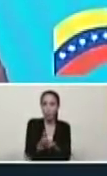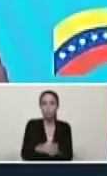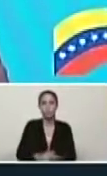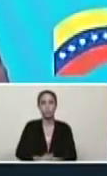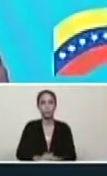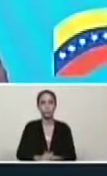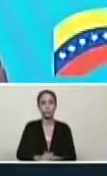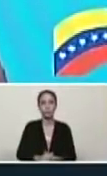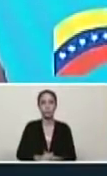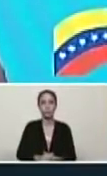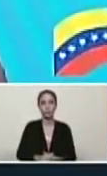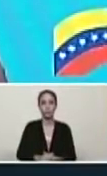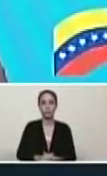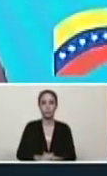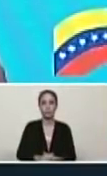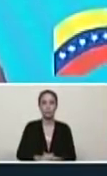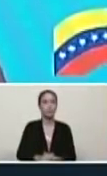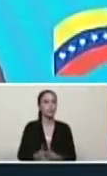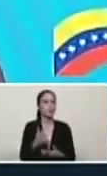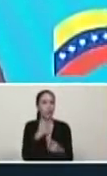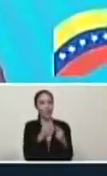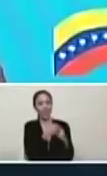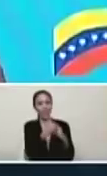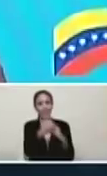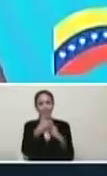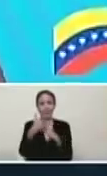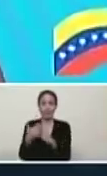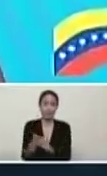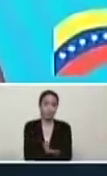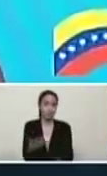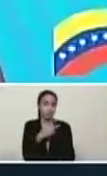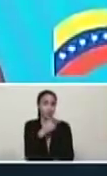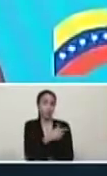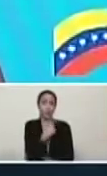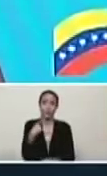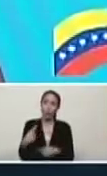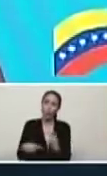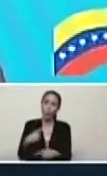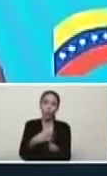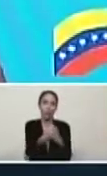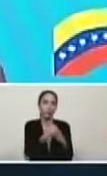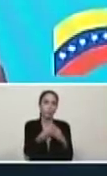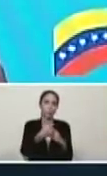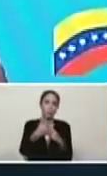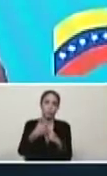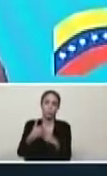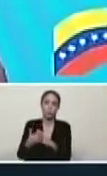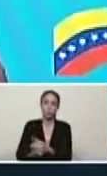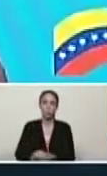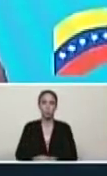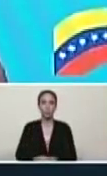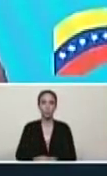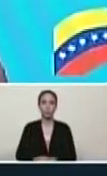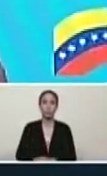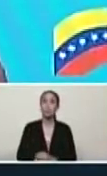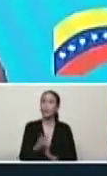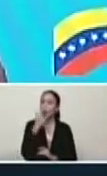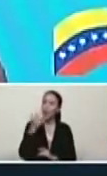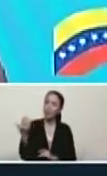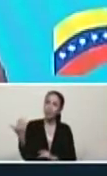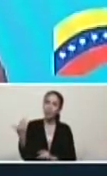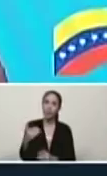Estamos enfrentando ataques todos los días, agresiones todos los días. Hace unos